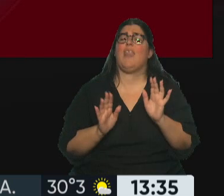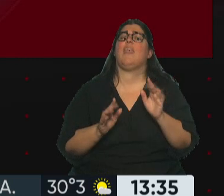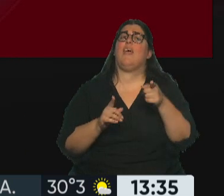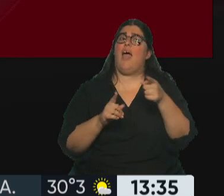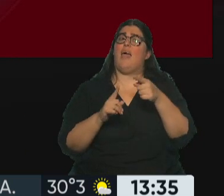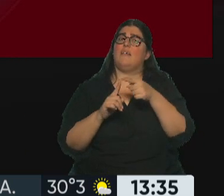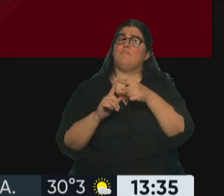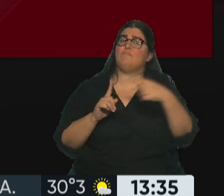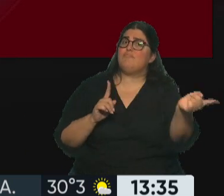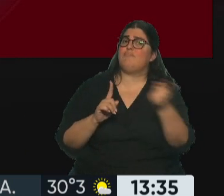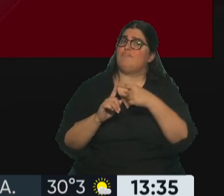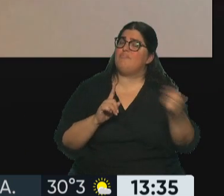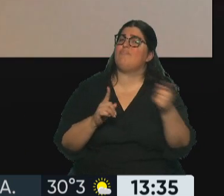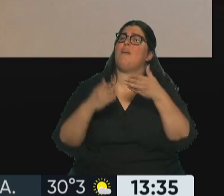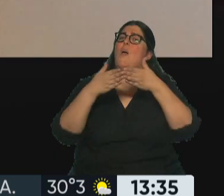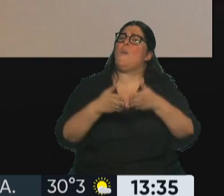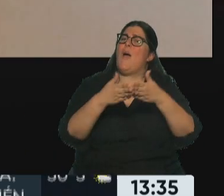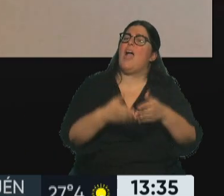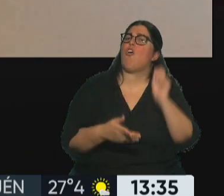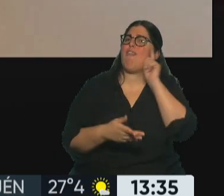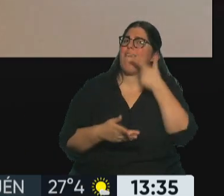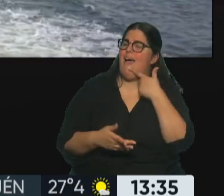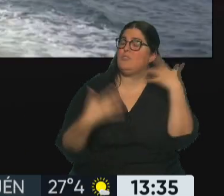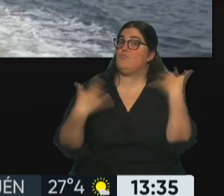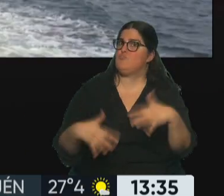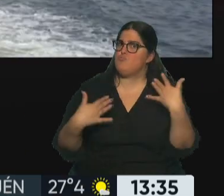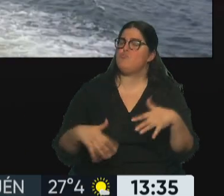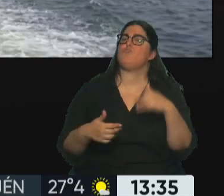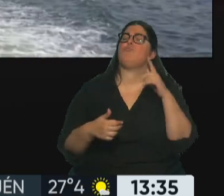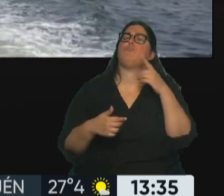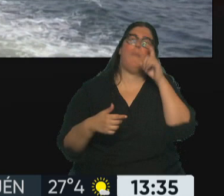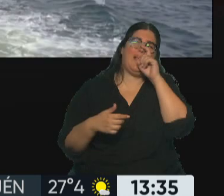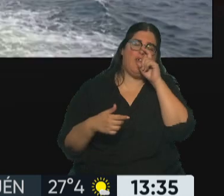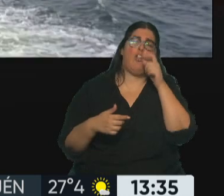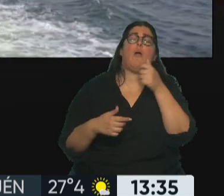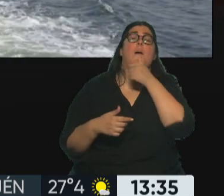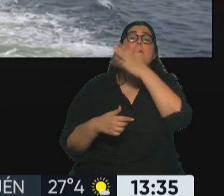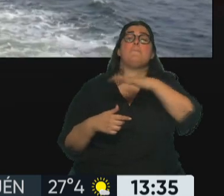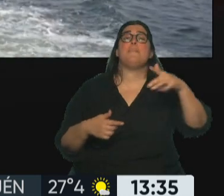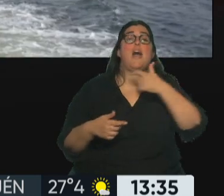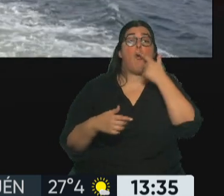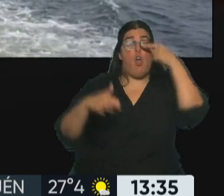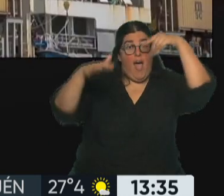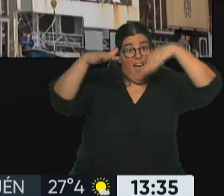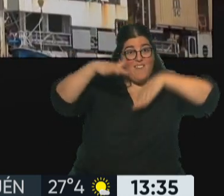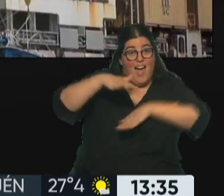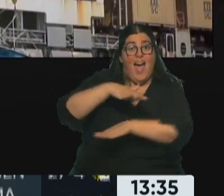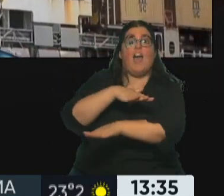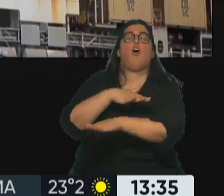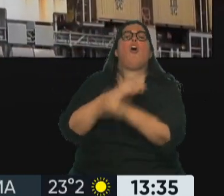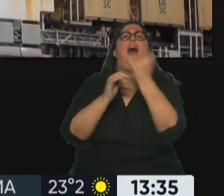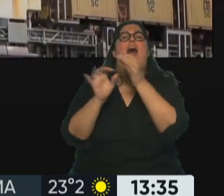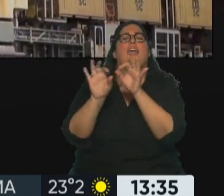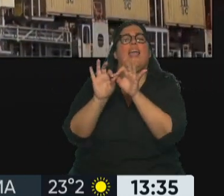eh barcos petroleros y gasíferos muy importantes y bajo el mar rojo Pasa buena parte del cableado